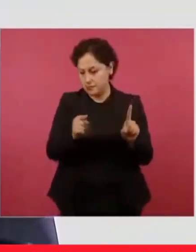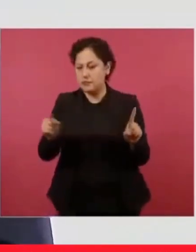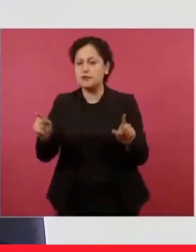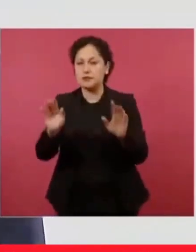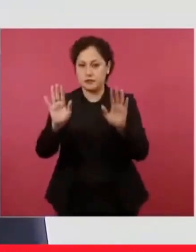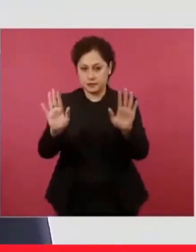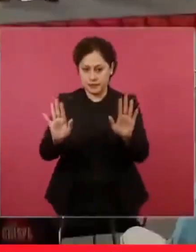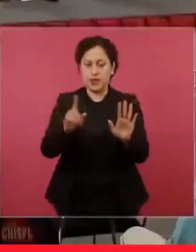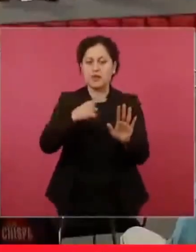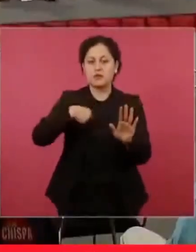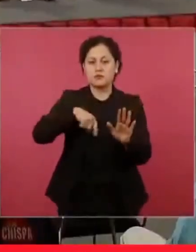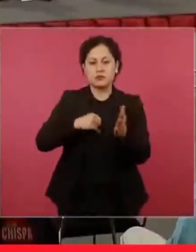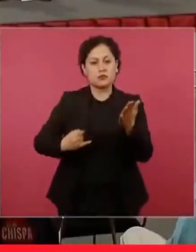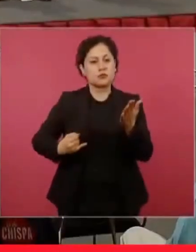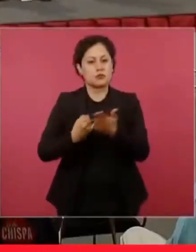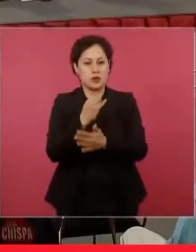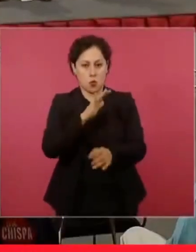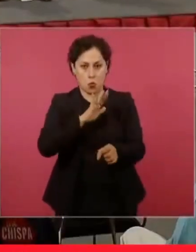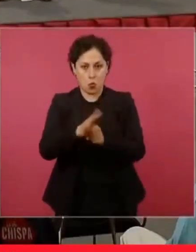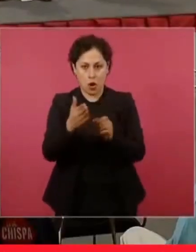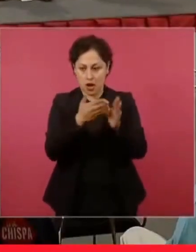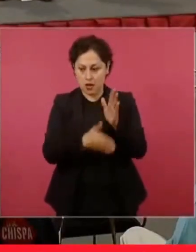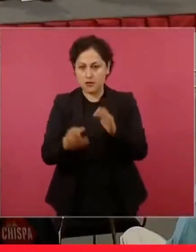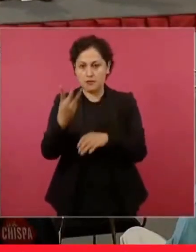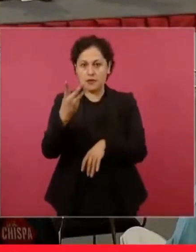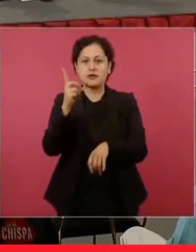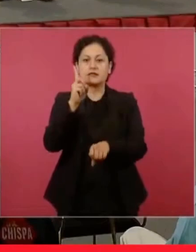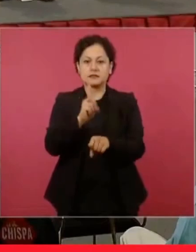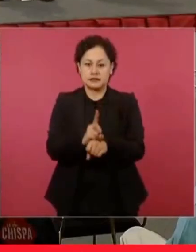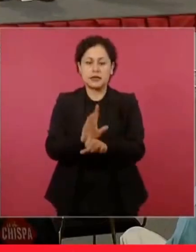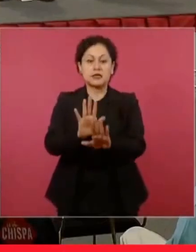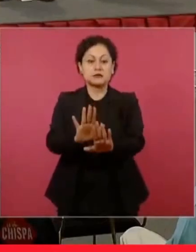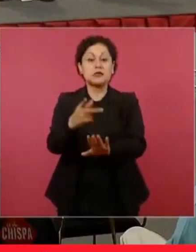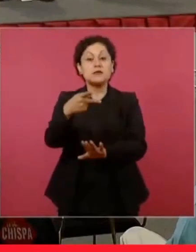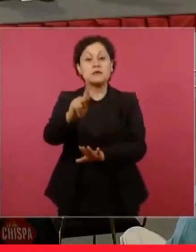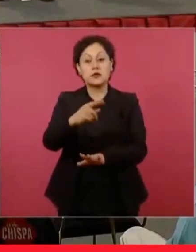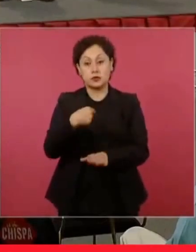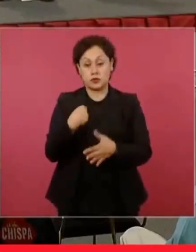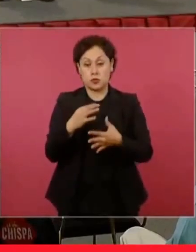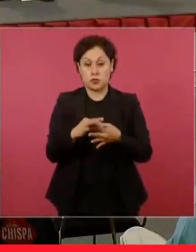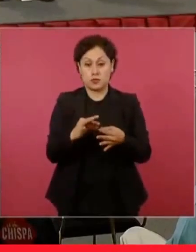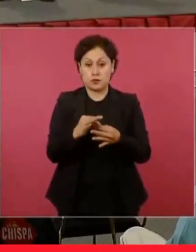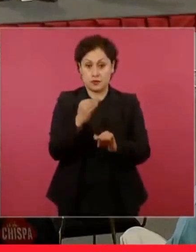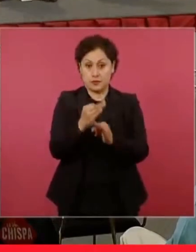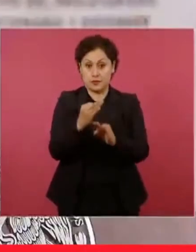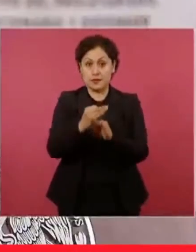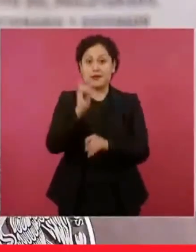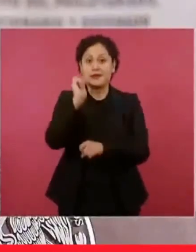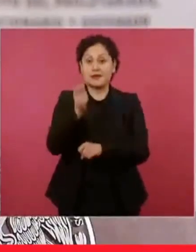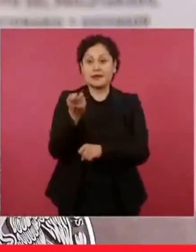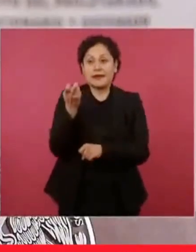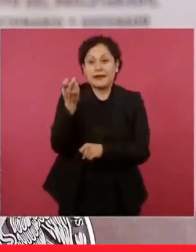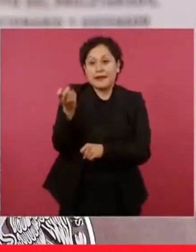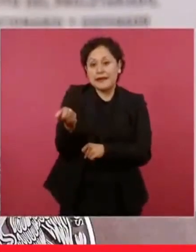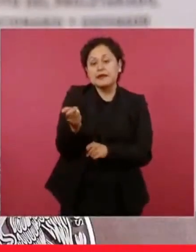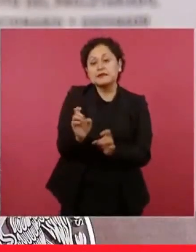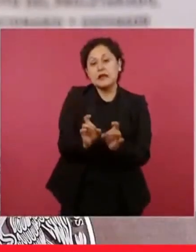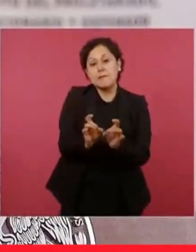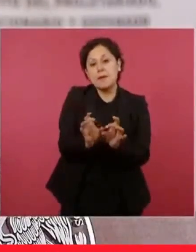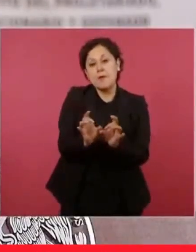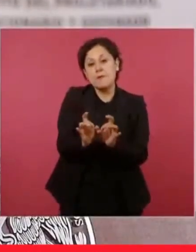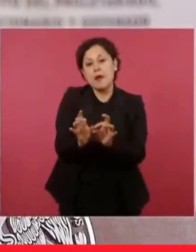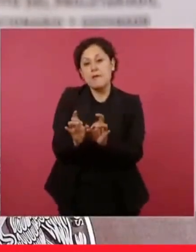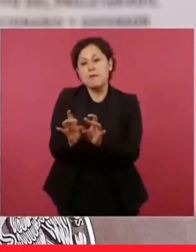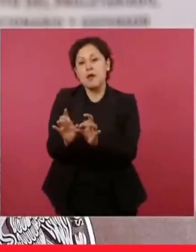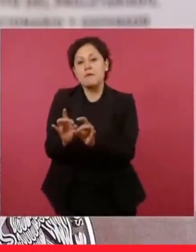que sucedió puntualmente en estos 3 días, pero de manera preliminar les puedo comentar que estos son los causales que provocaron esta condición